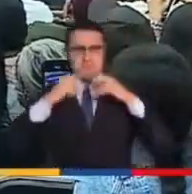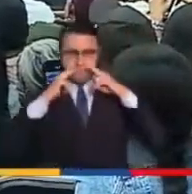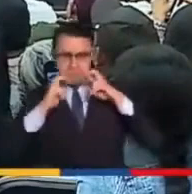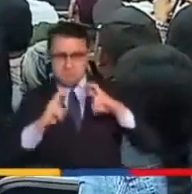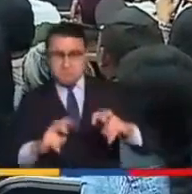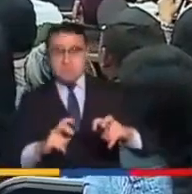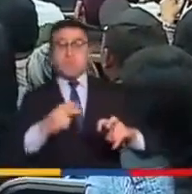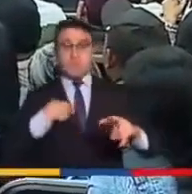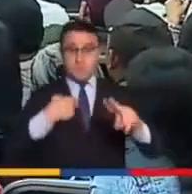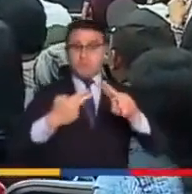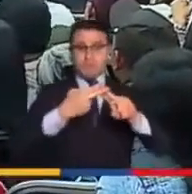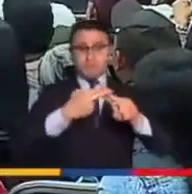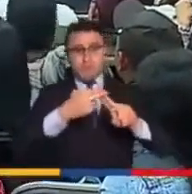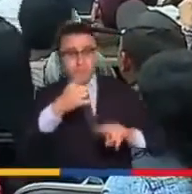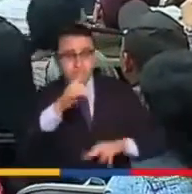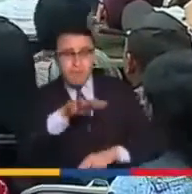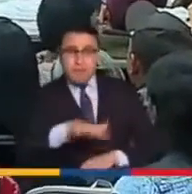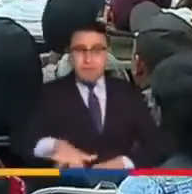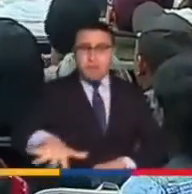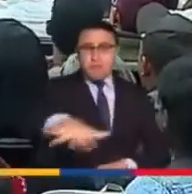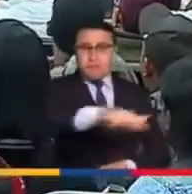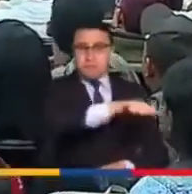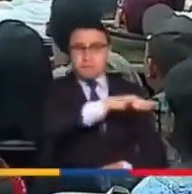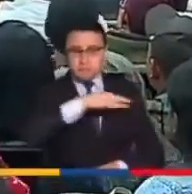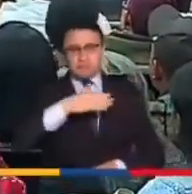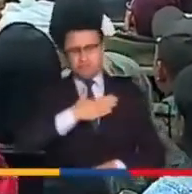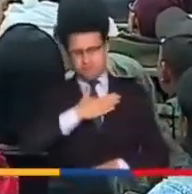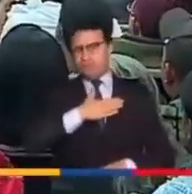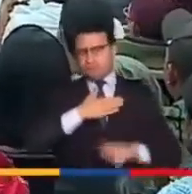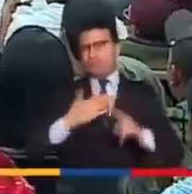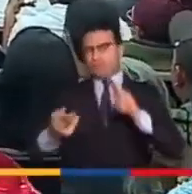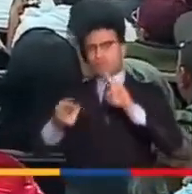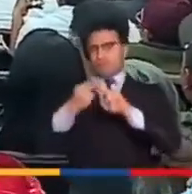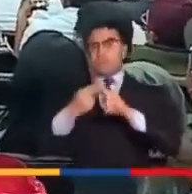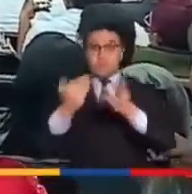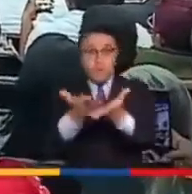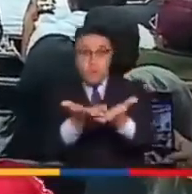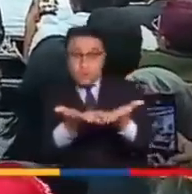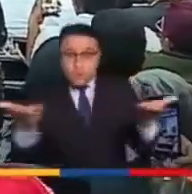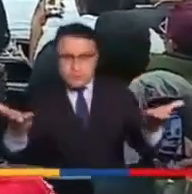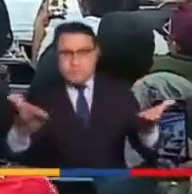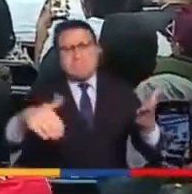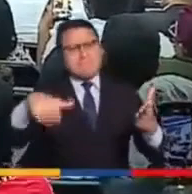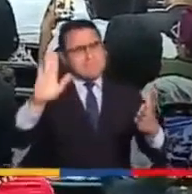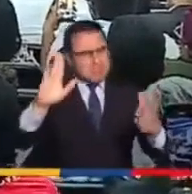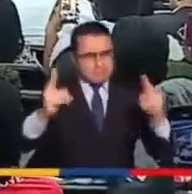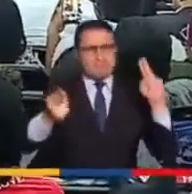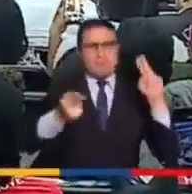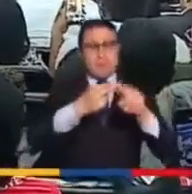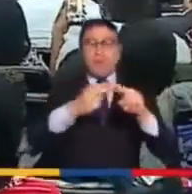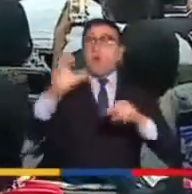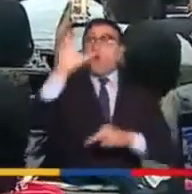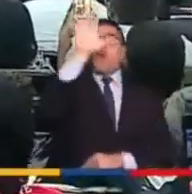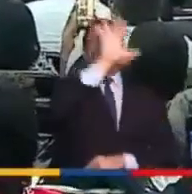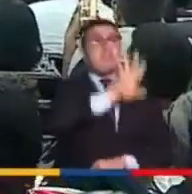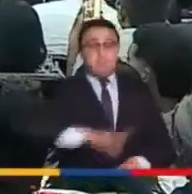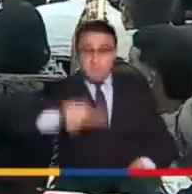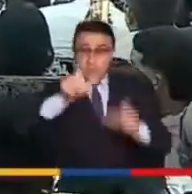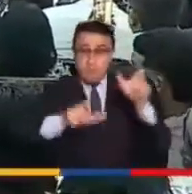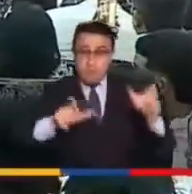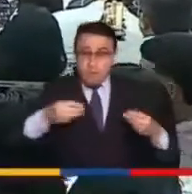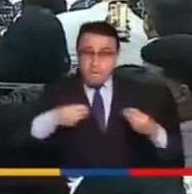Conozco algo de lo que pasó aquí, ustedes más, y la sociedad colombiana tiene que entenderlo.